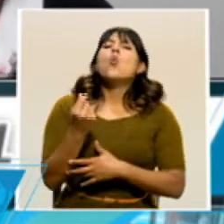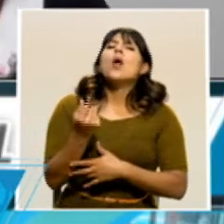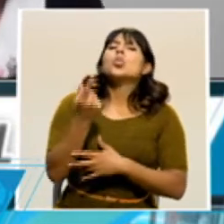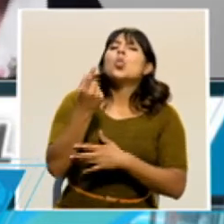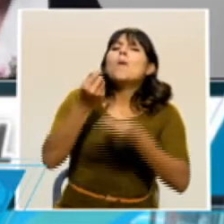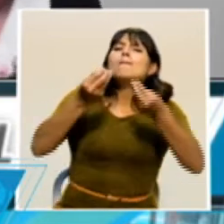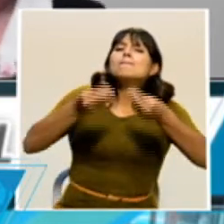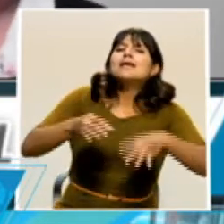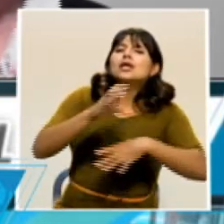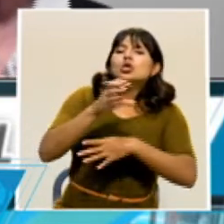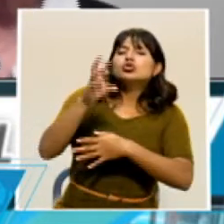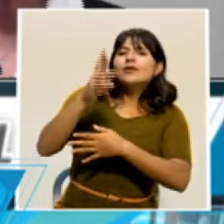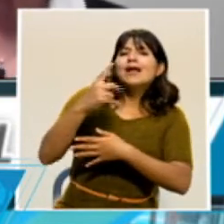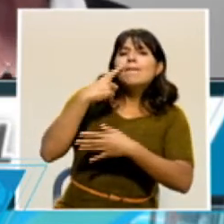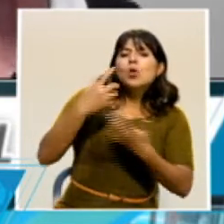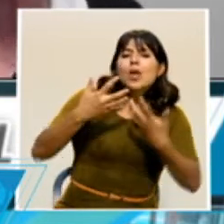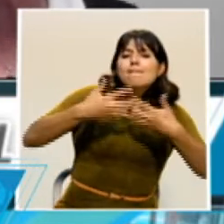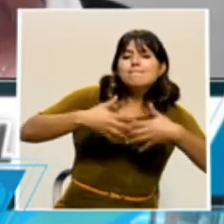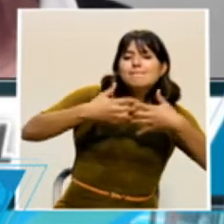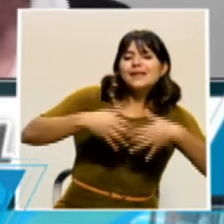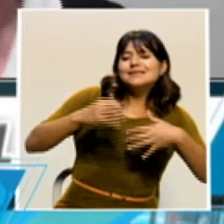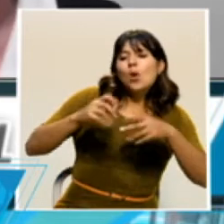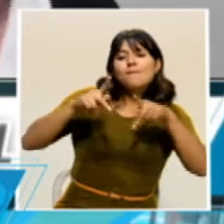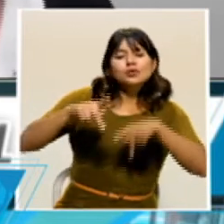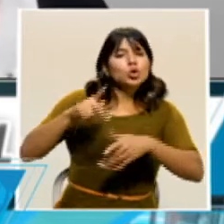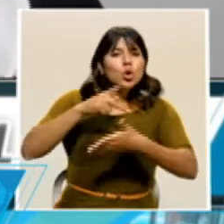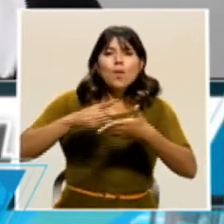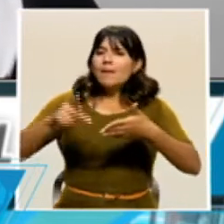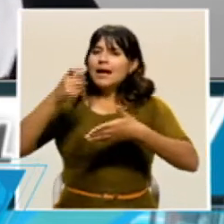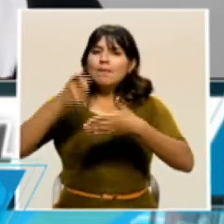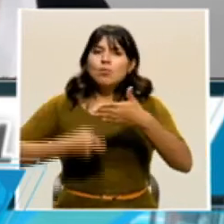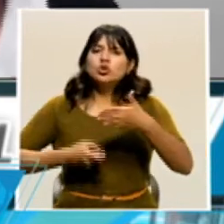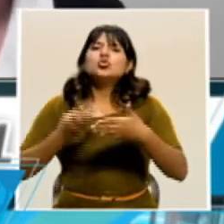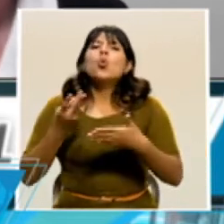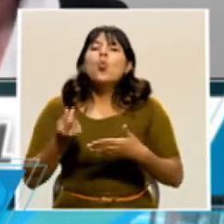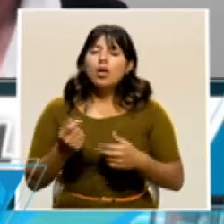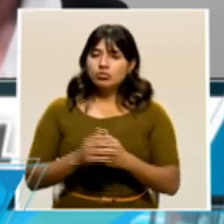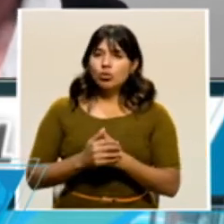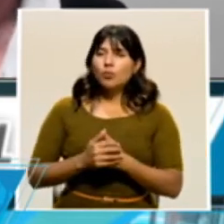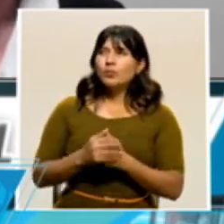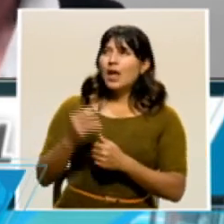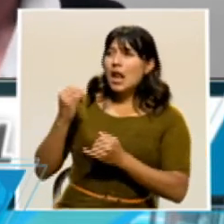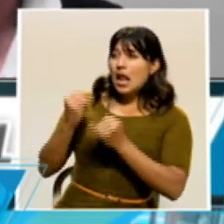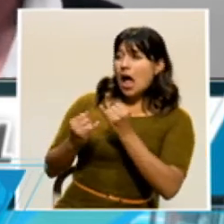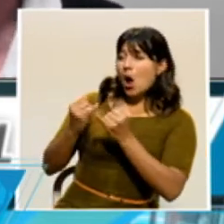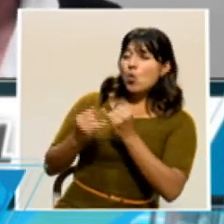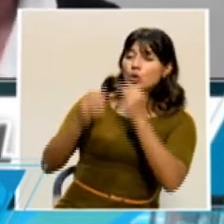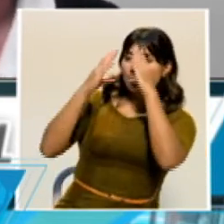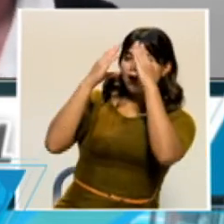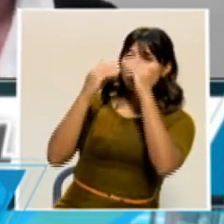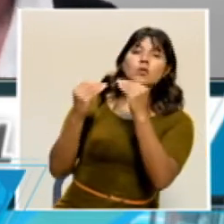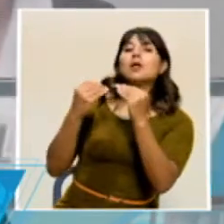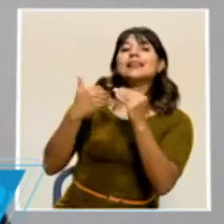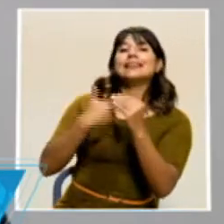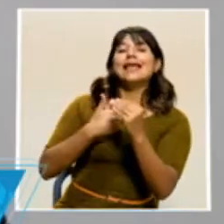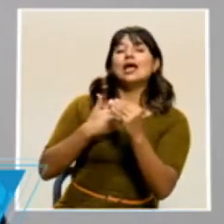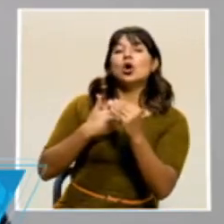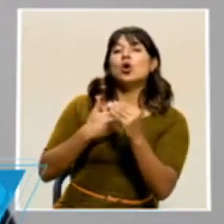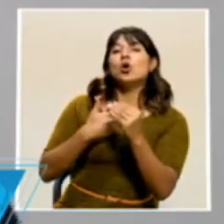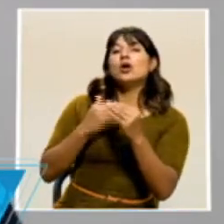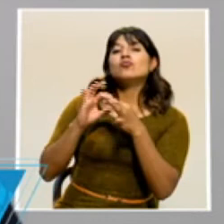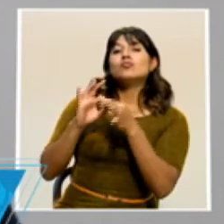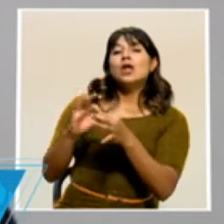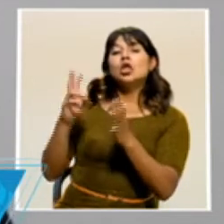evasión fiscal? Bueno, el último dato que yo tengo es que es del 2018 y era